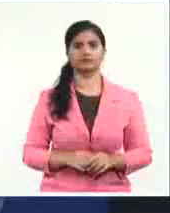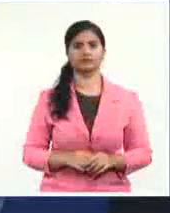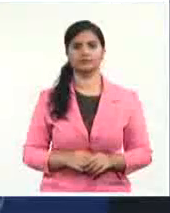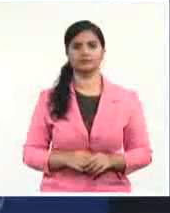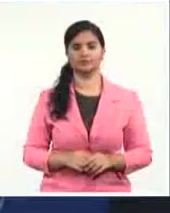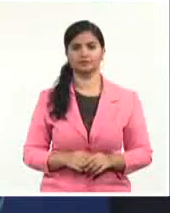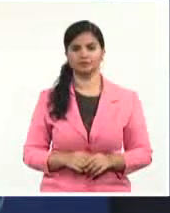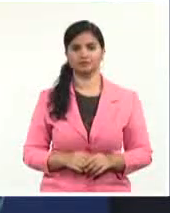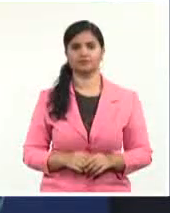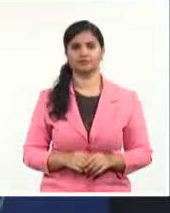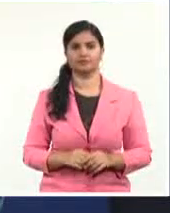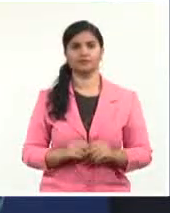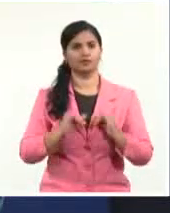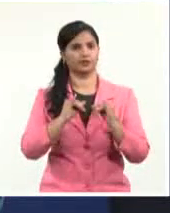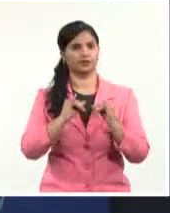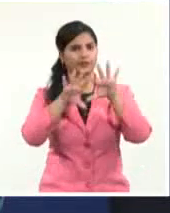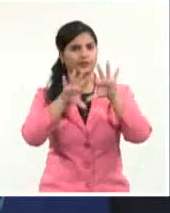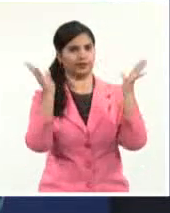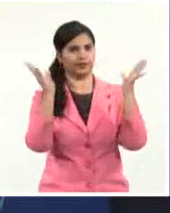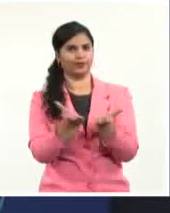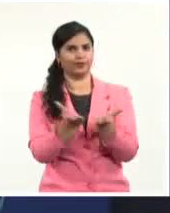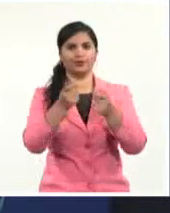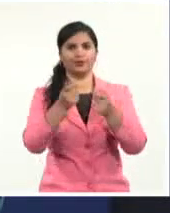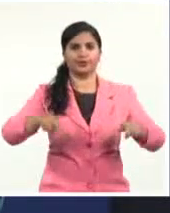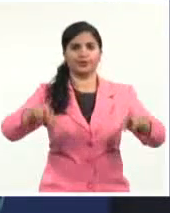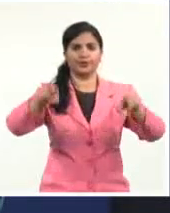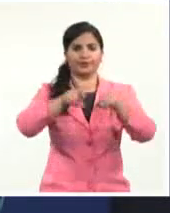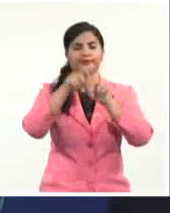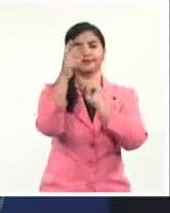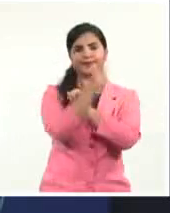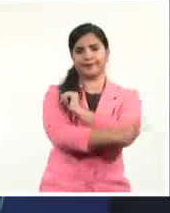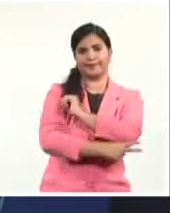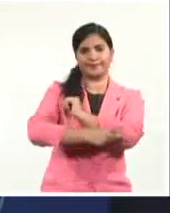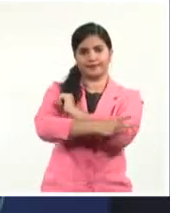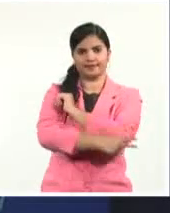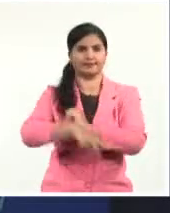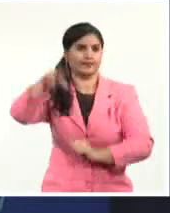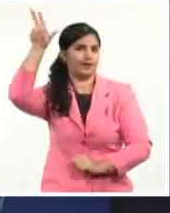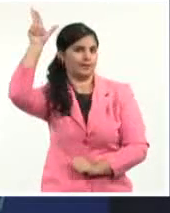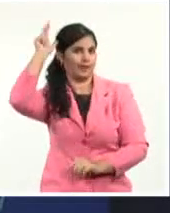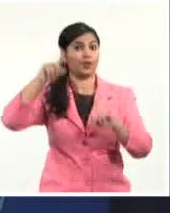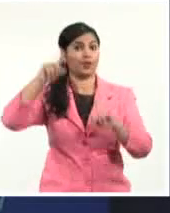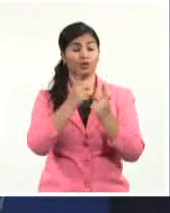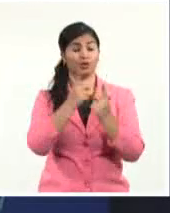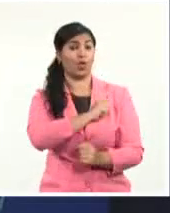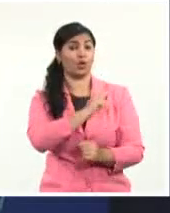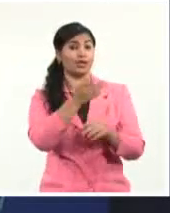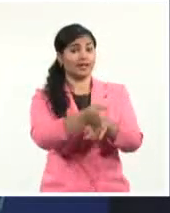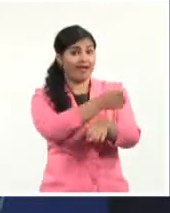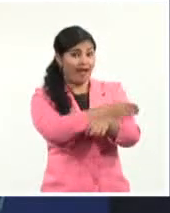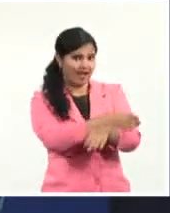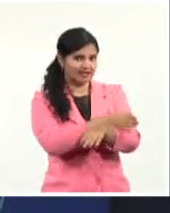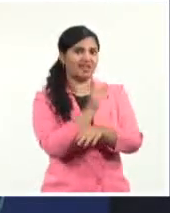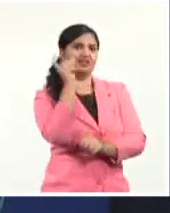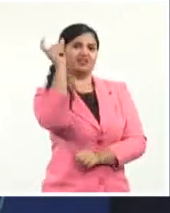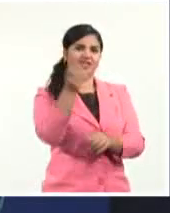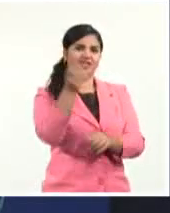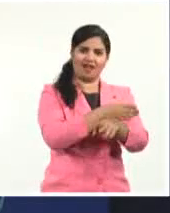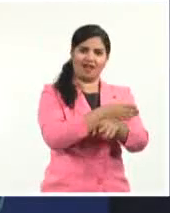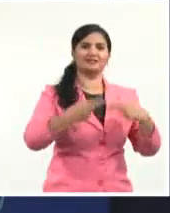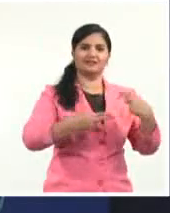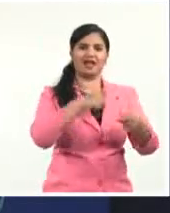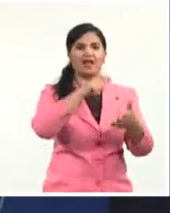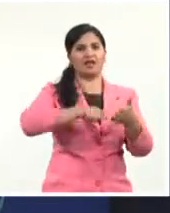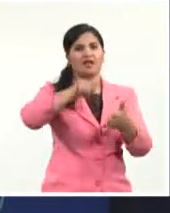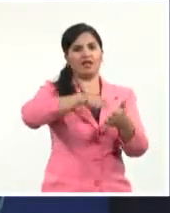El panorama internacional es noticia que el Congreso del Perú votó contra el adelanto de las elecciones generales. Una mayoría de las